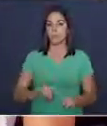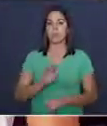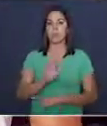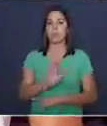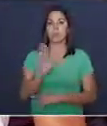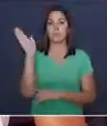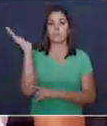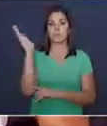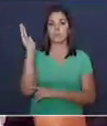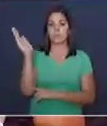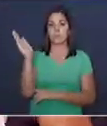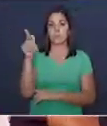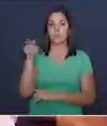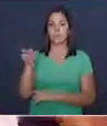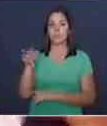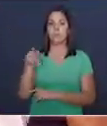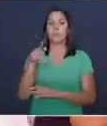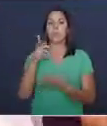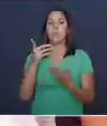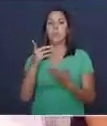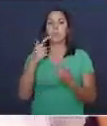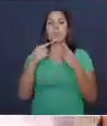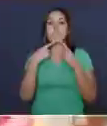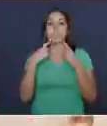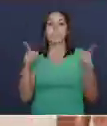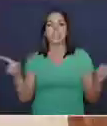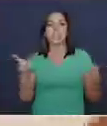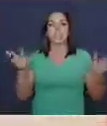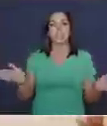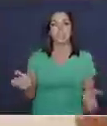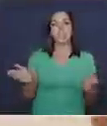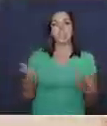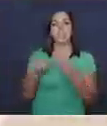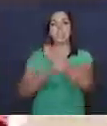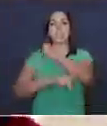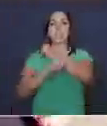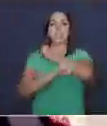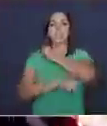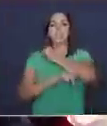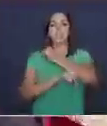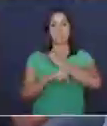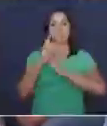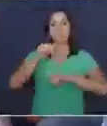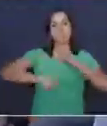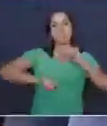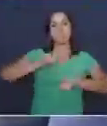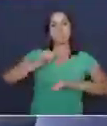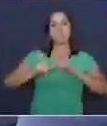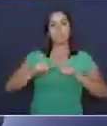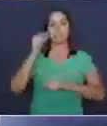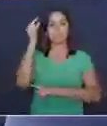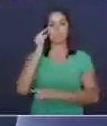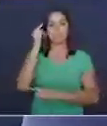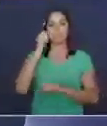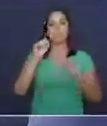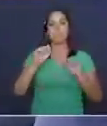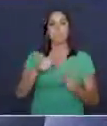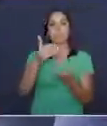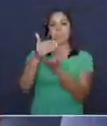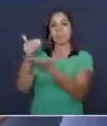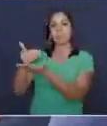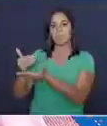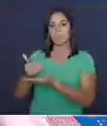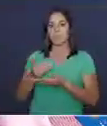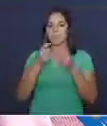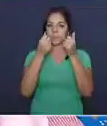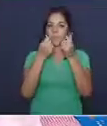Durante su discurso bajo el Monumento Nacional, la mandataria exhortó al país a apoyar los esfuerzos gubernamentales para obtener los